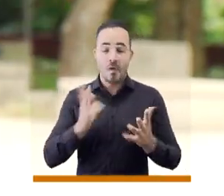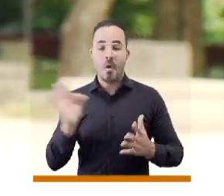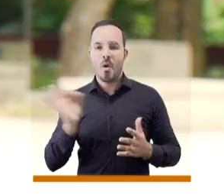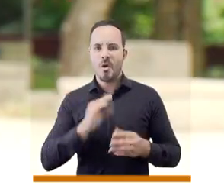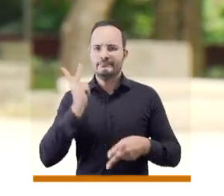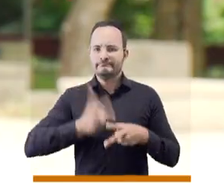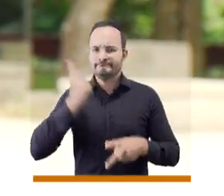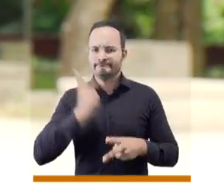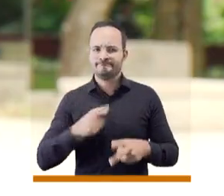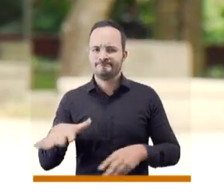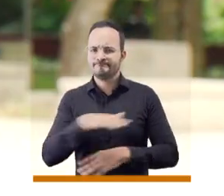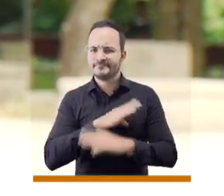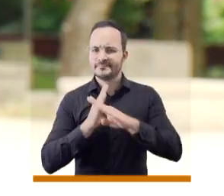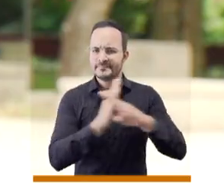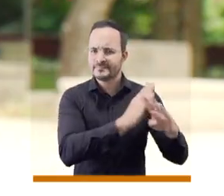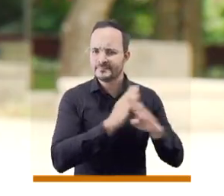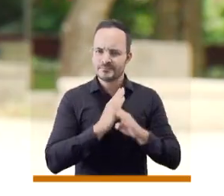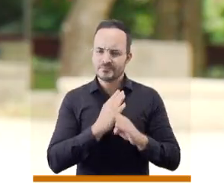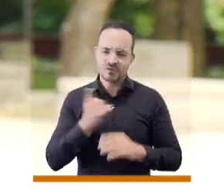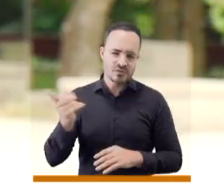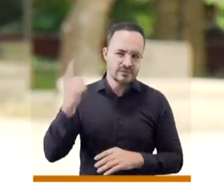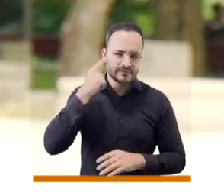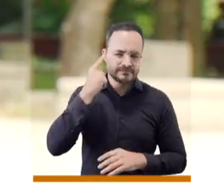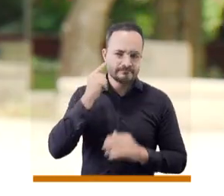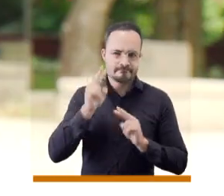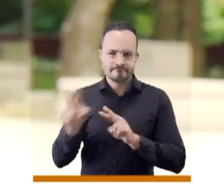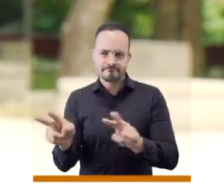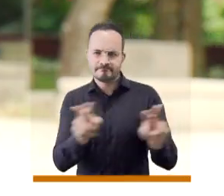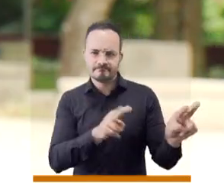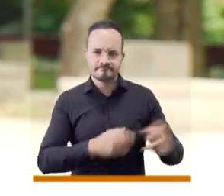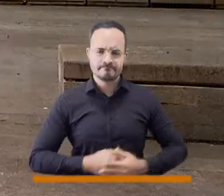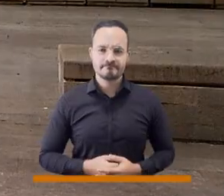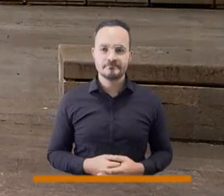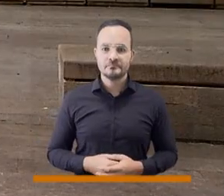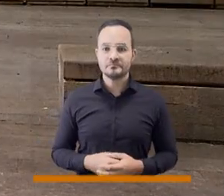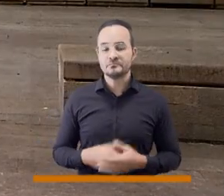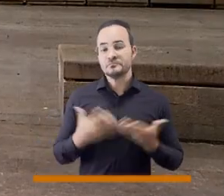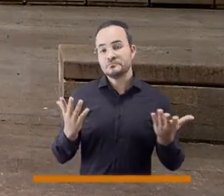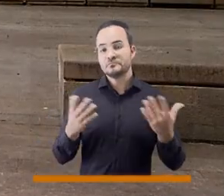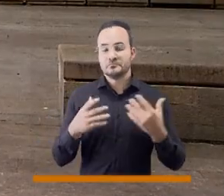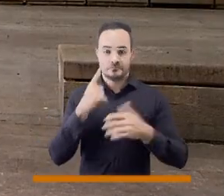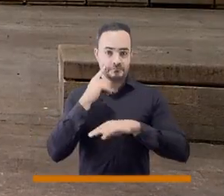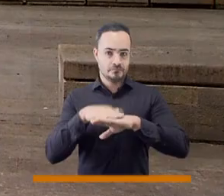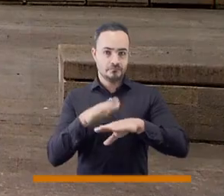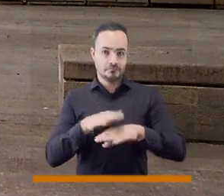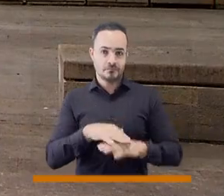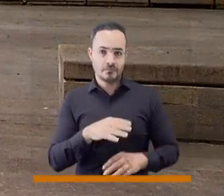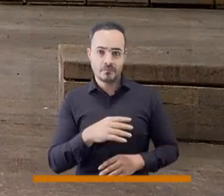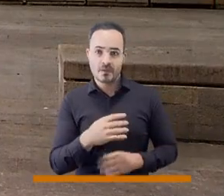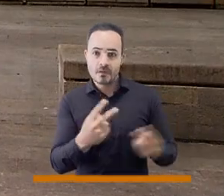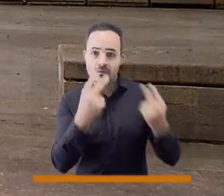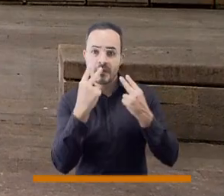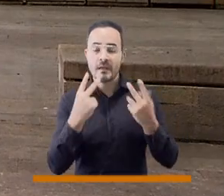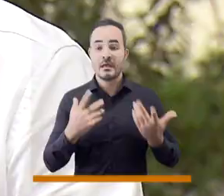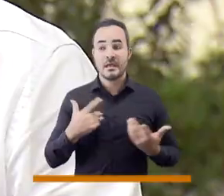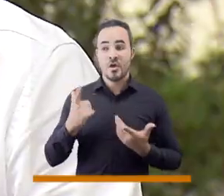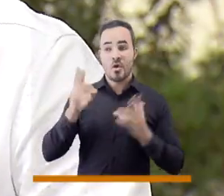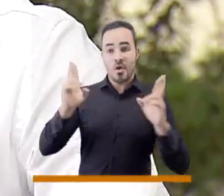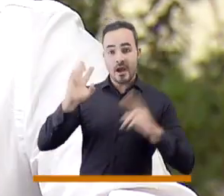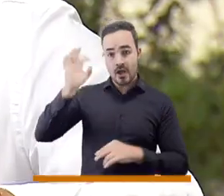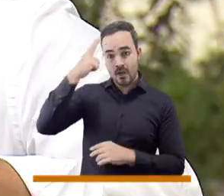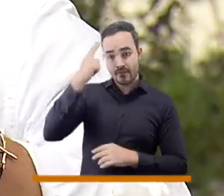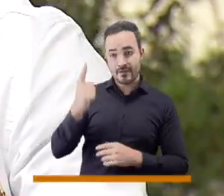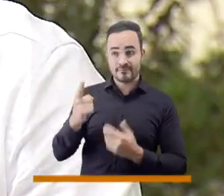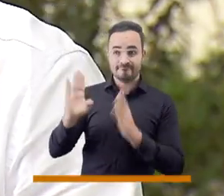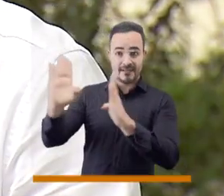el tema de seguridad que más le preocupan, representante? Bueno, Kate y Sebastián, para el gobierno, que escuche más,